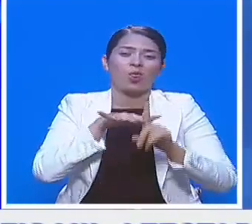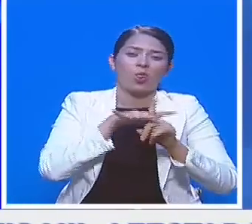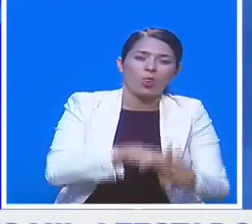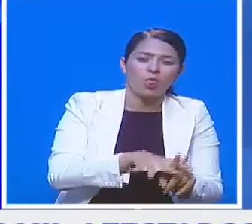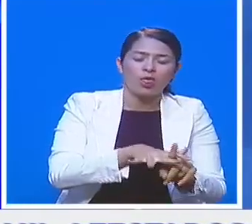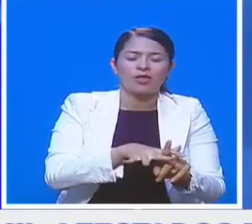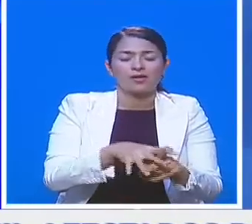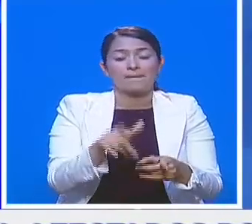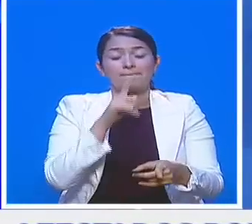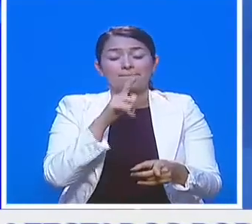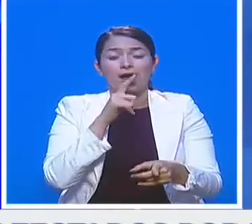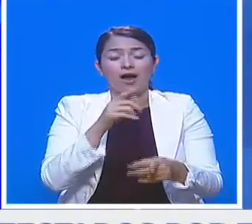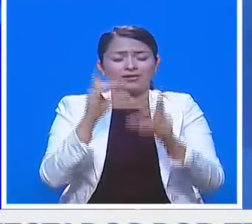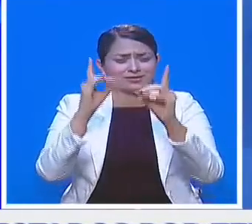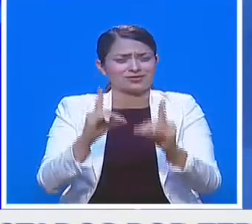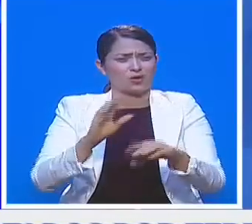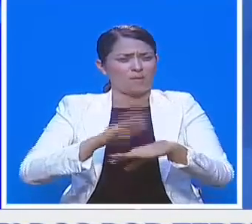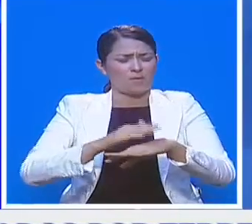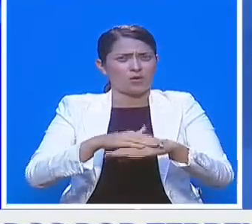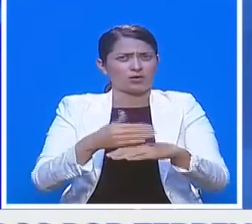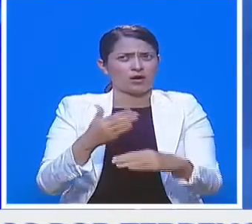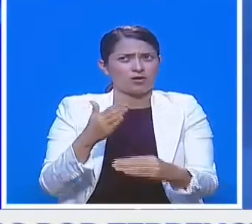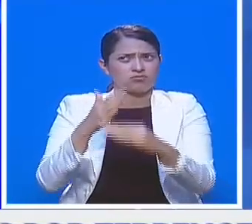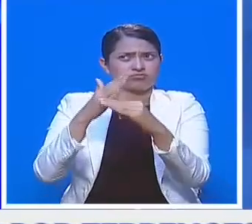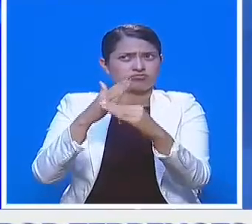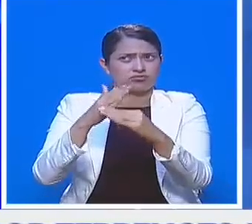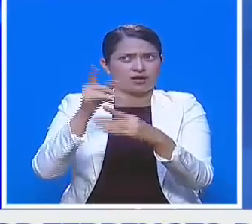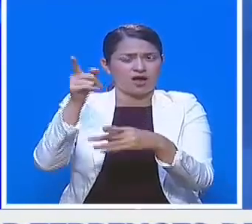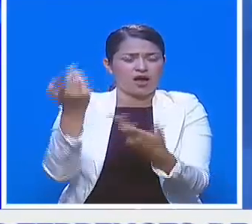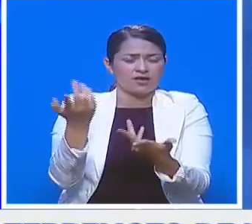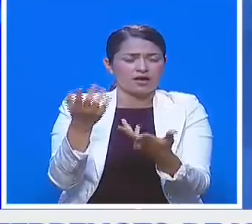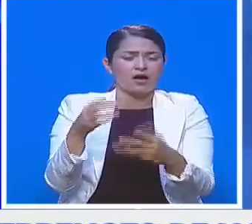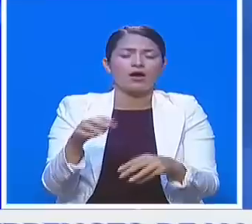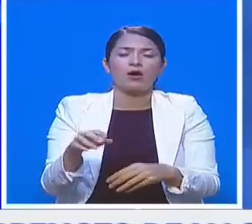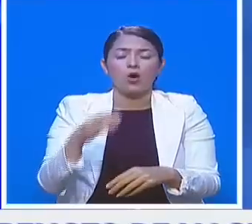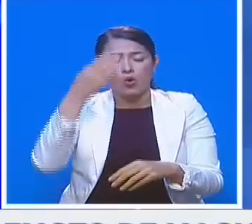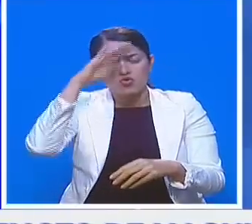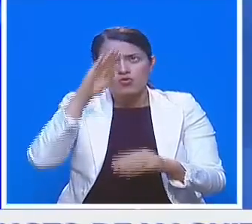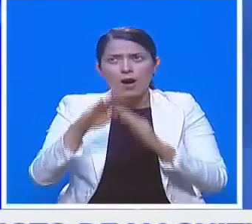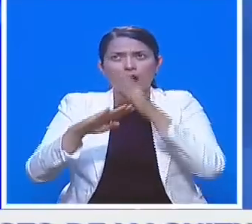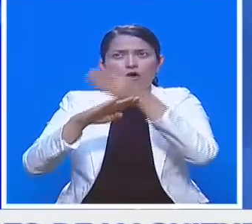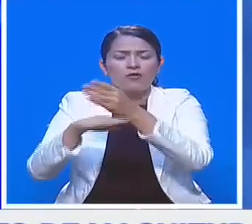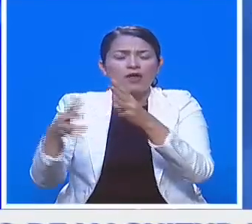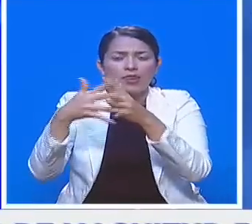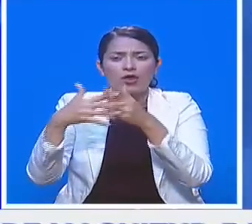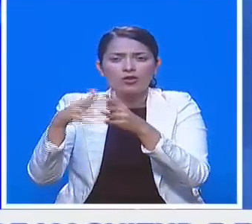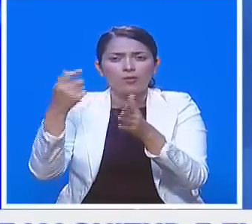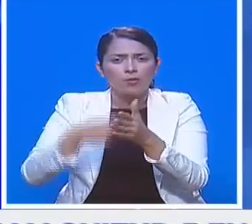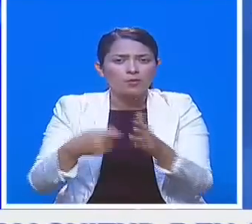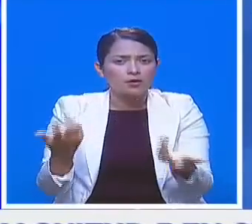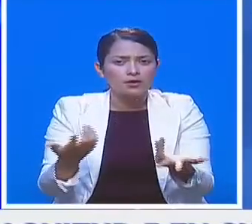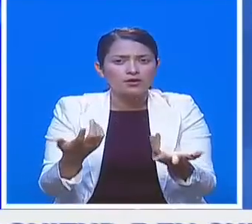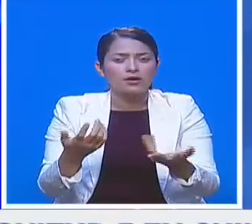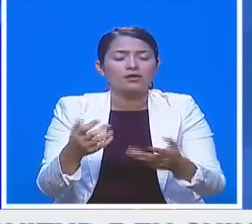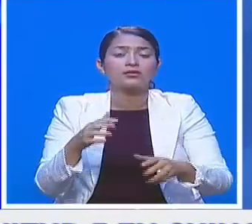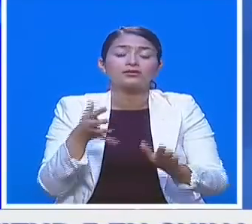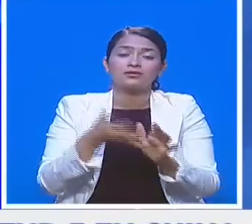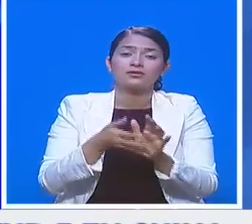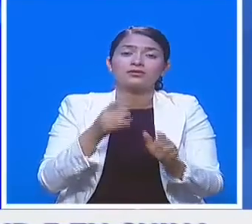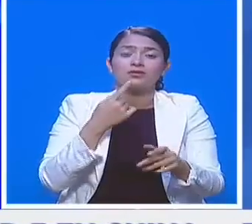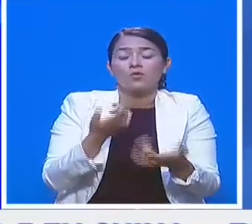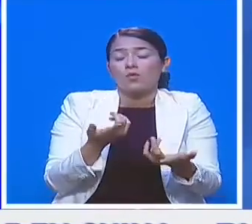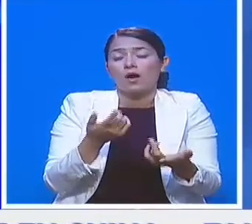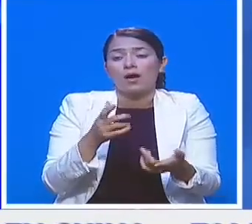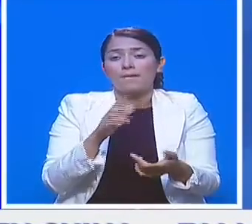la decisión de Estados Unidos de restringir parcialmente la entrada de ciudadanos cubanos en su territorio, alegando problemas de seguridad